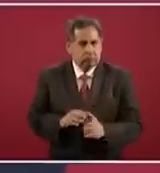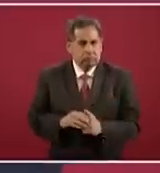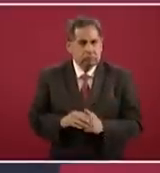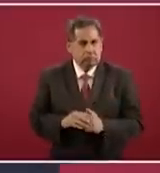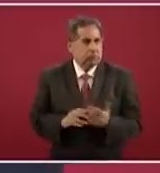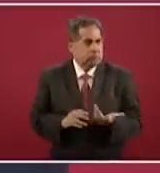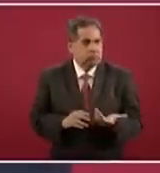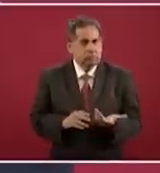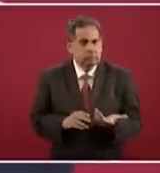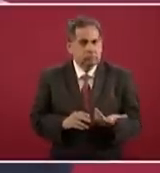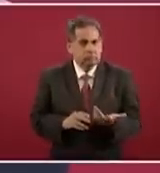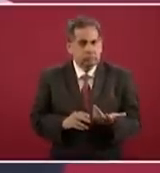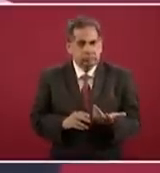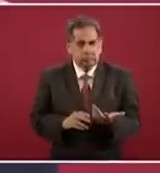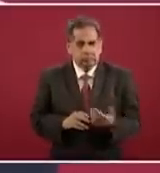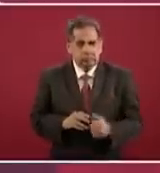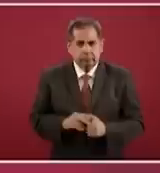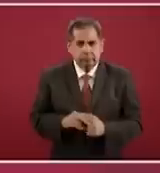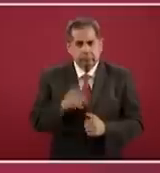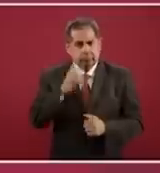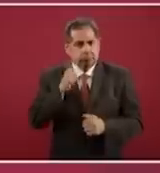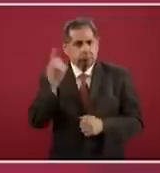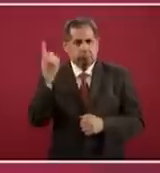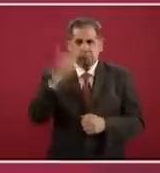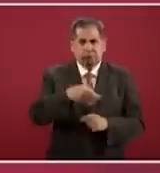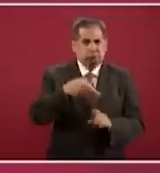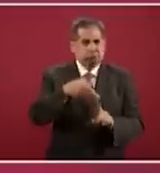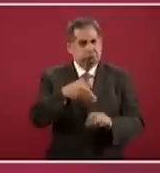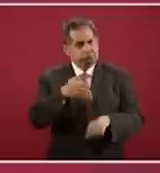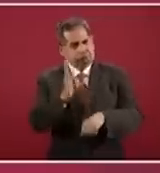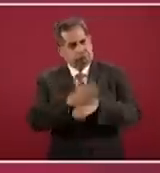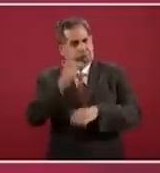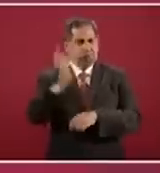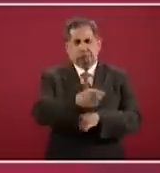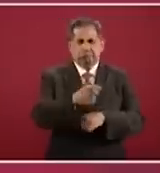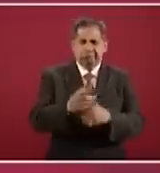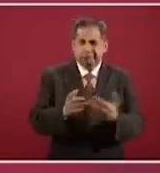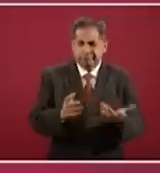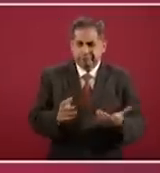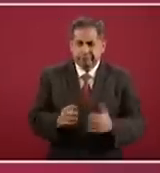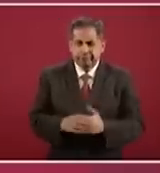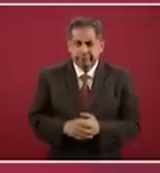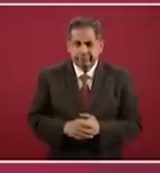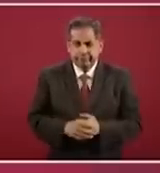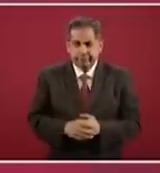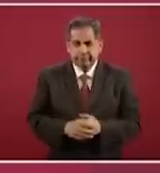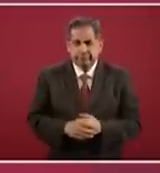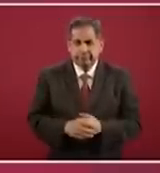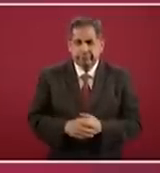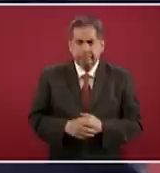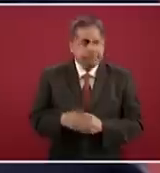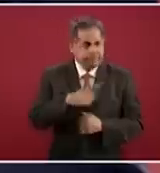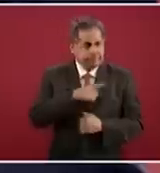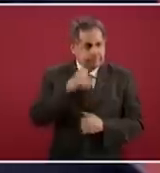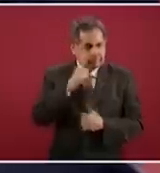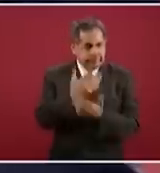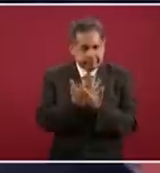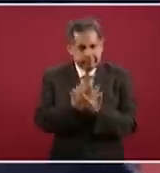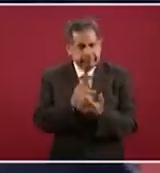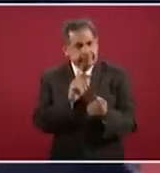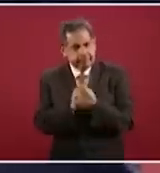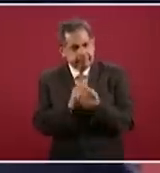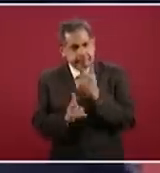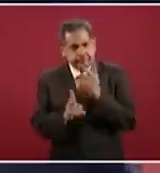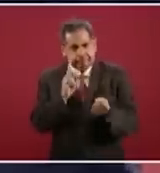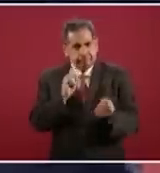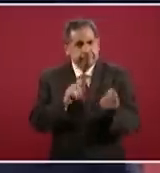se condene a alguien. O sea, hay que esperar